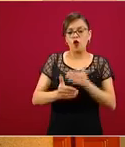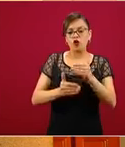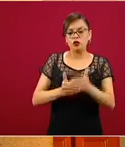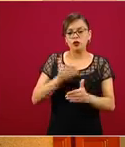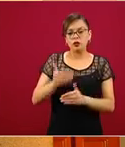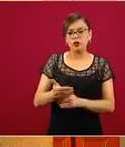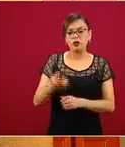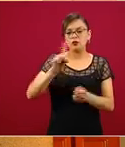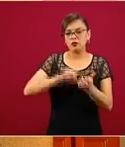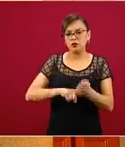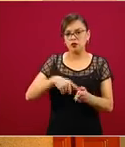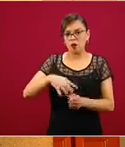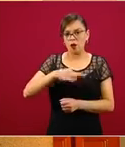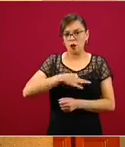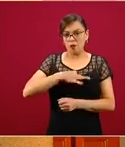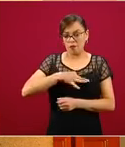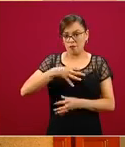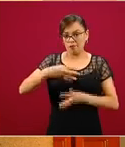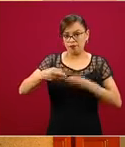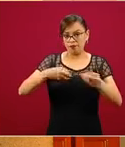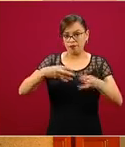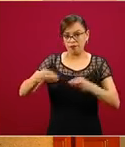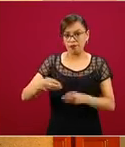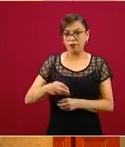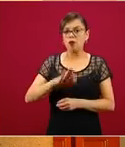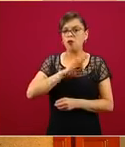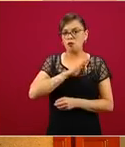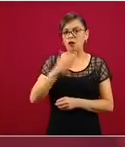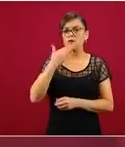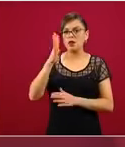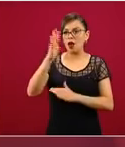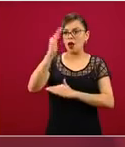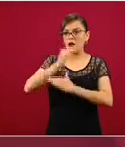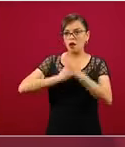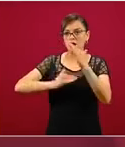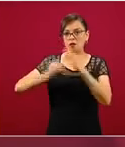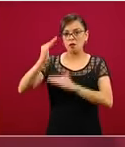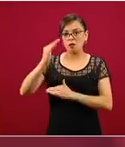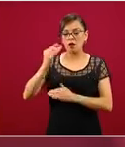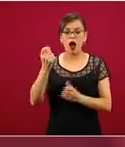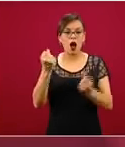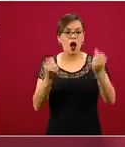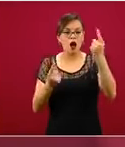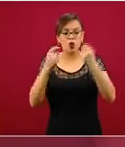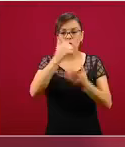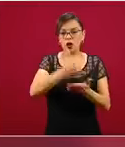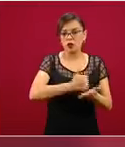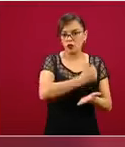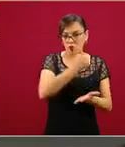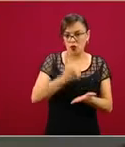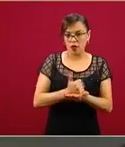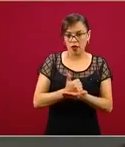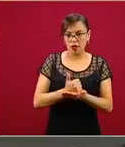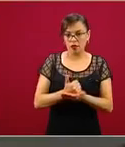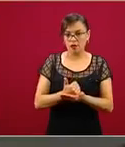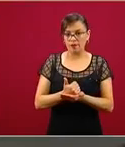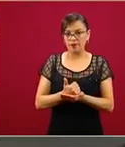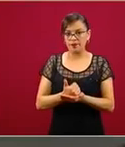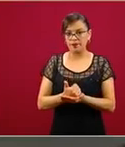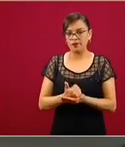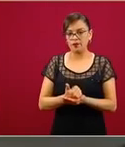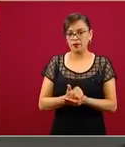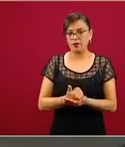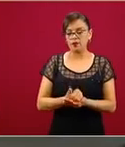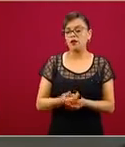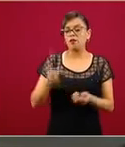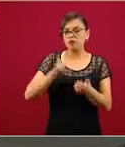oleadas epidémicas en algunas ciudades. Y recordarán ustedes que hemos insistido, hemos mostrado, lo volveré a mostrar hoy, con un mapa